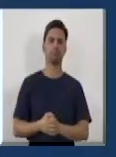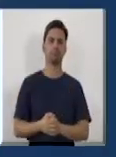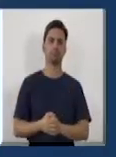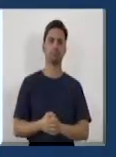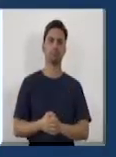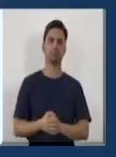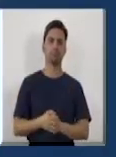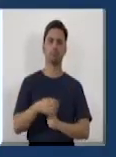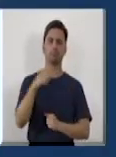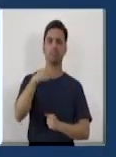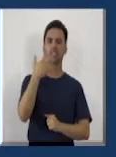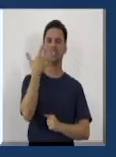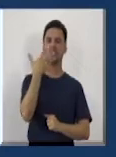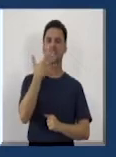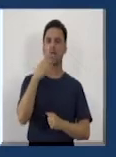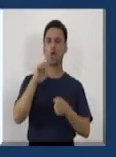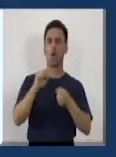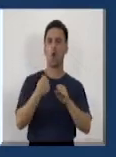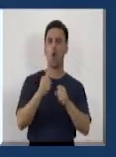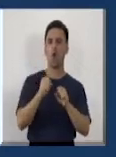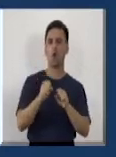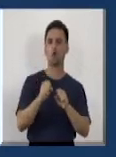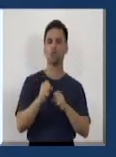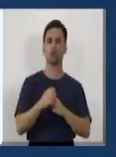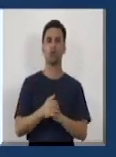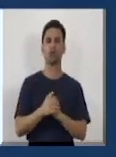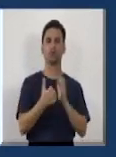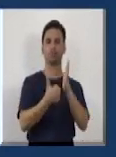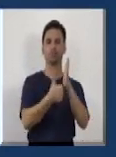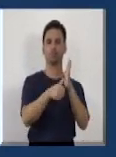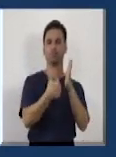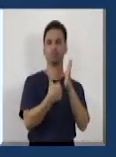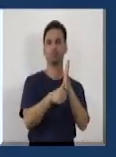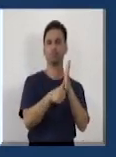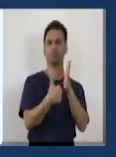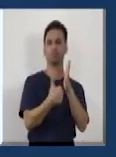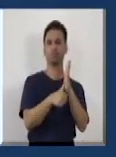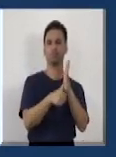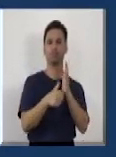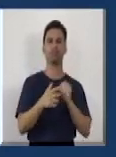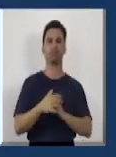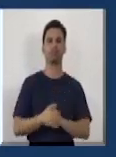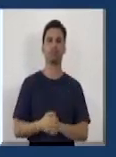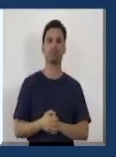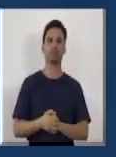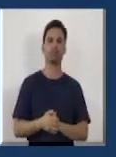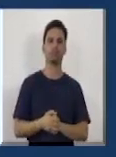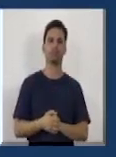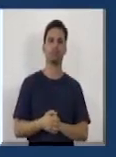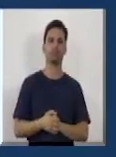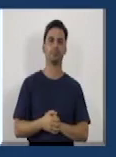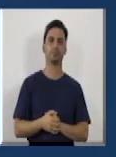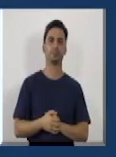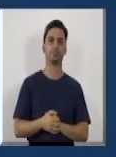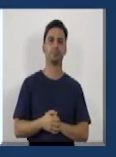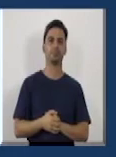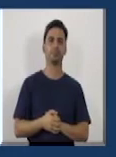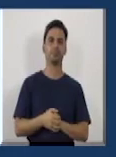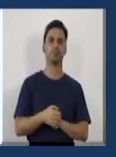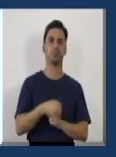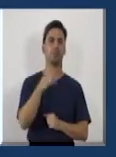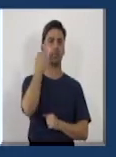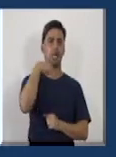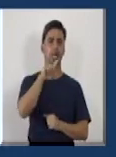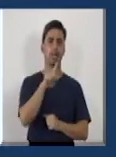Dispositivos de control: los interruptores, centrales o asociados a diferentes equipos fusibles o otros.